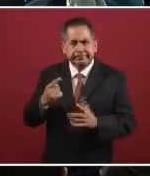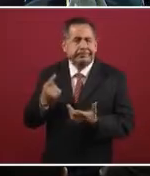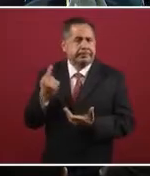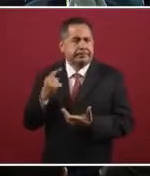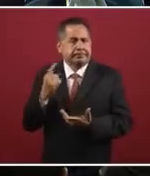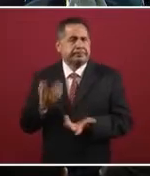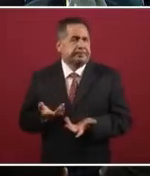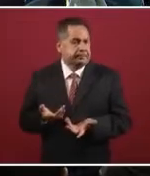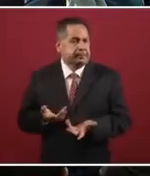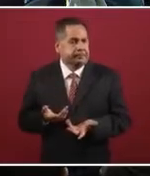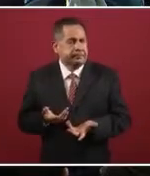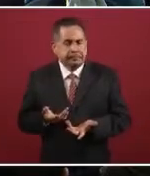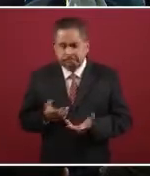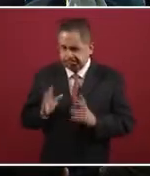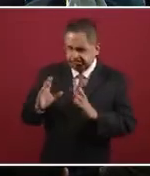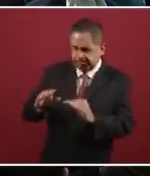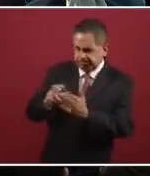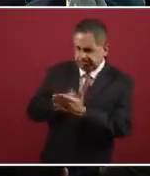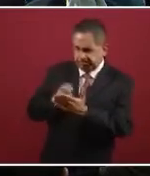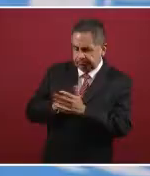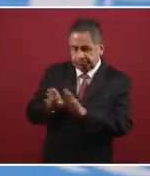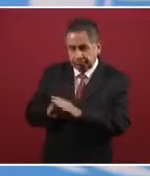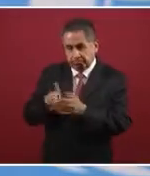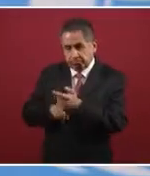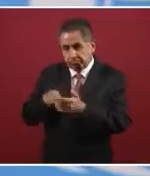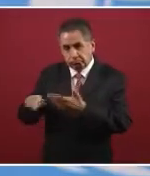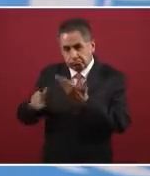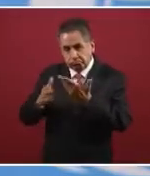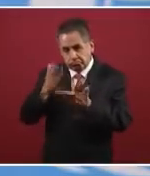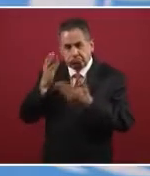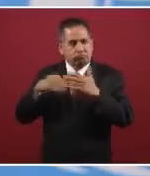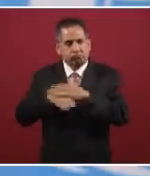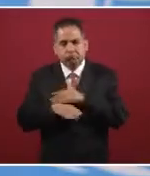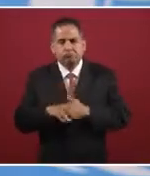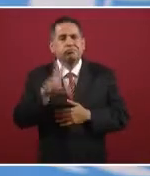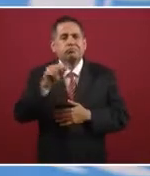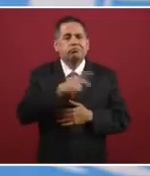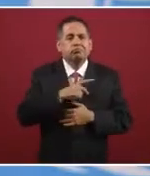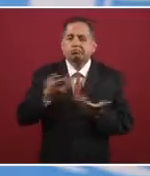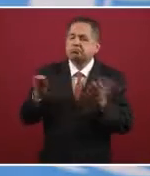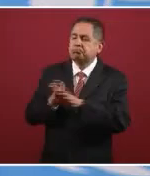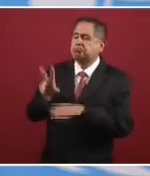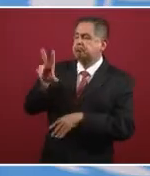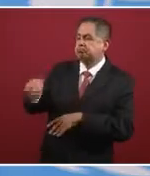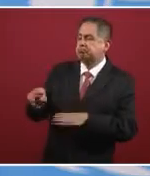para que puedan estudiar, pero no rechazar.